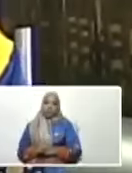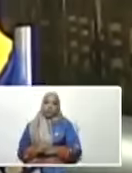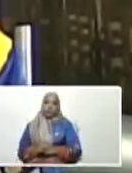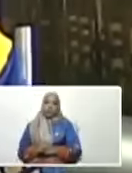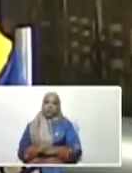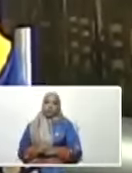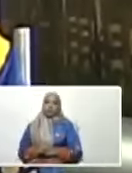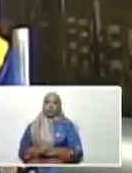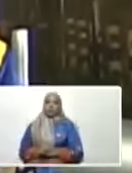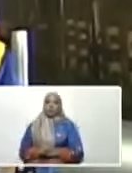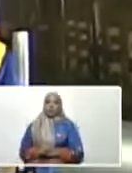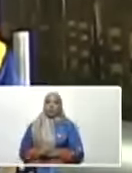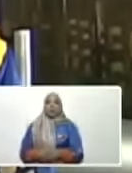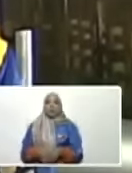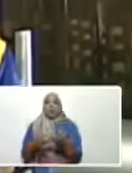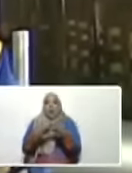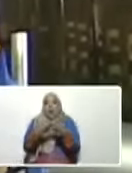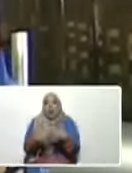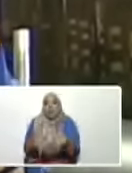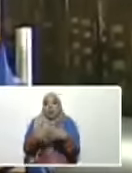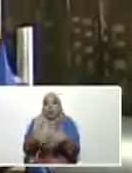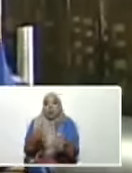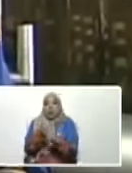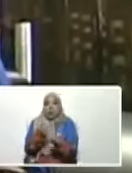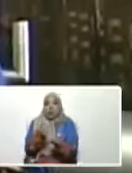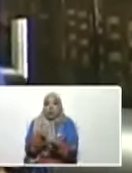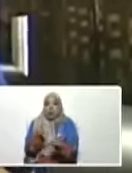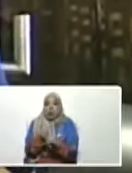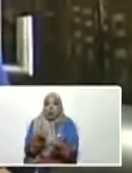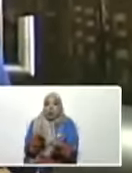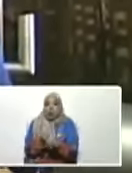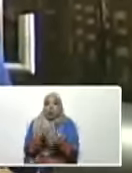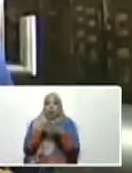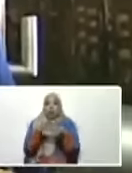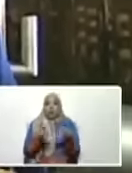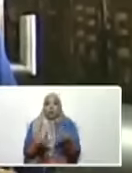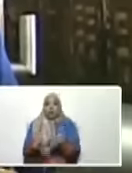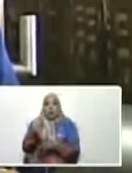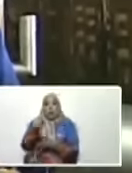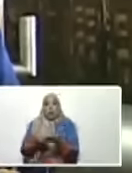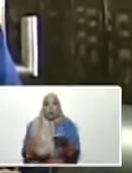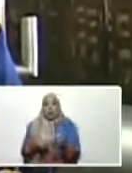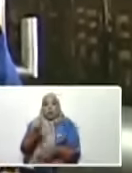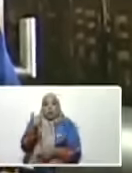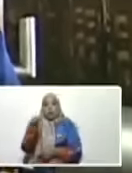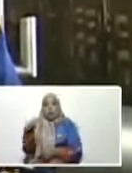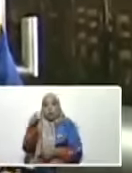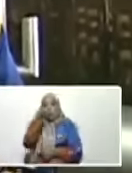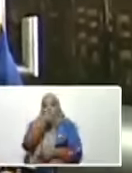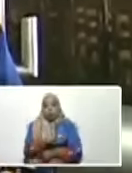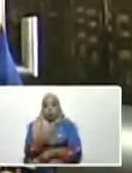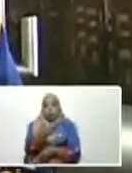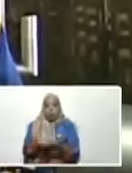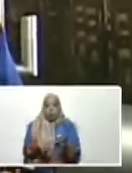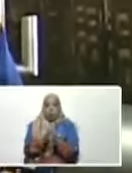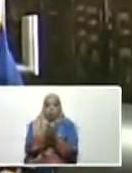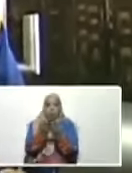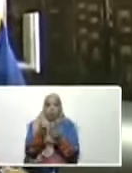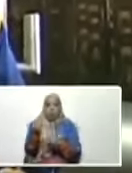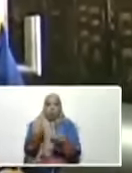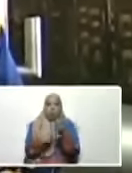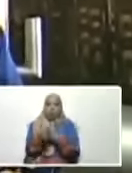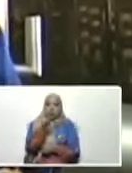Debe saber los empresarios, los trabajadores. Ya hemos firmado 10 documentos, 10